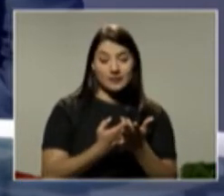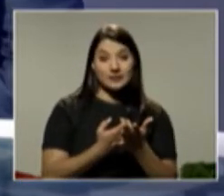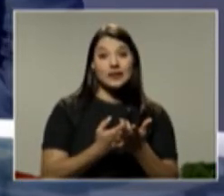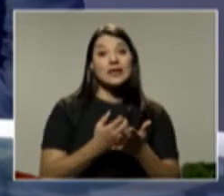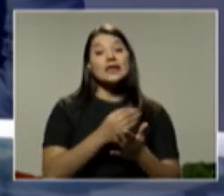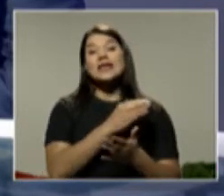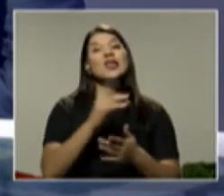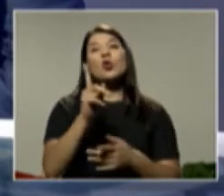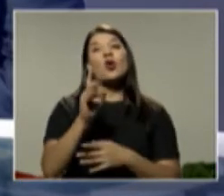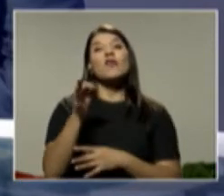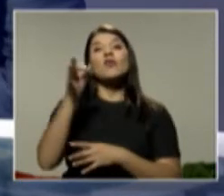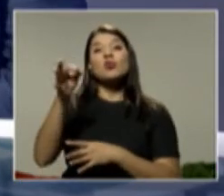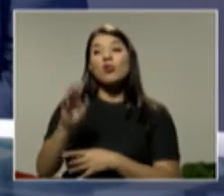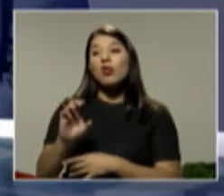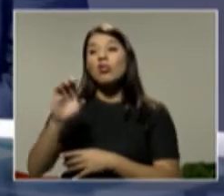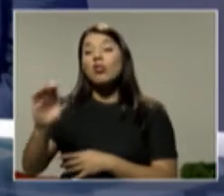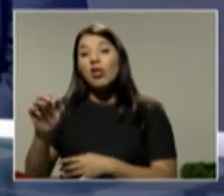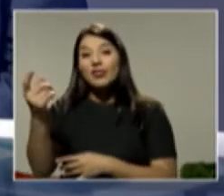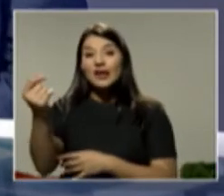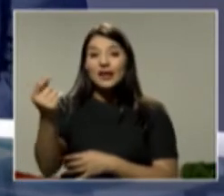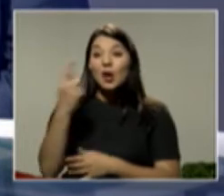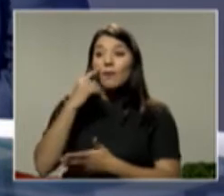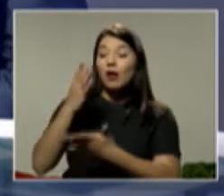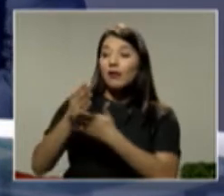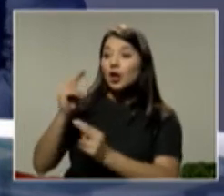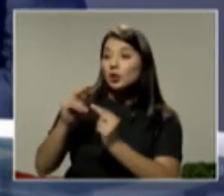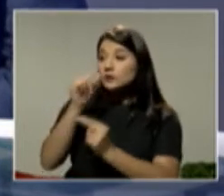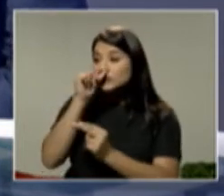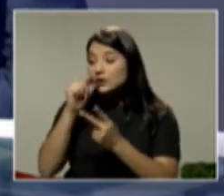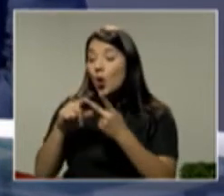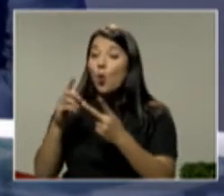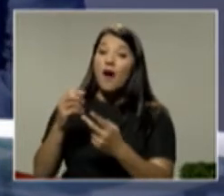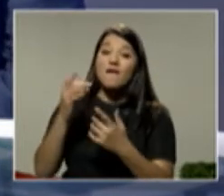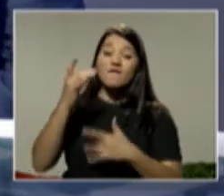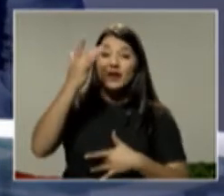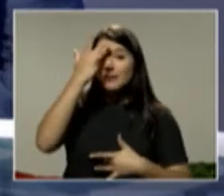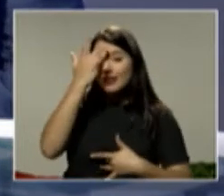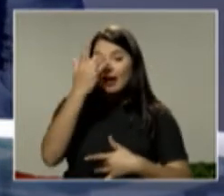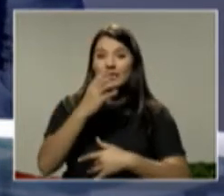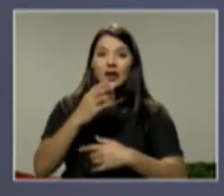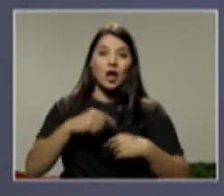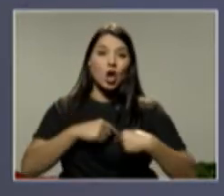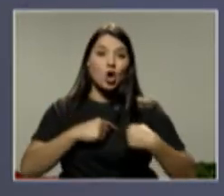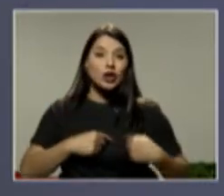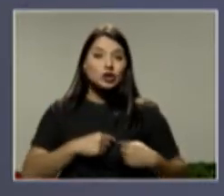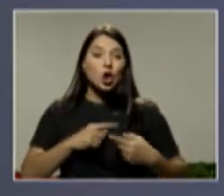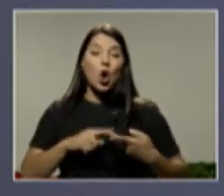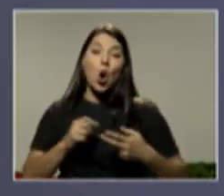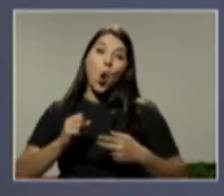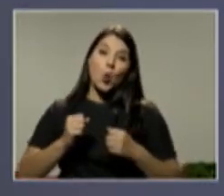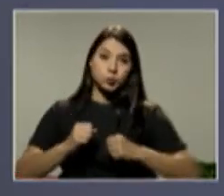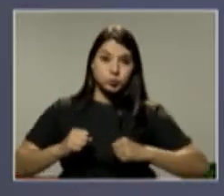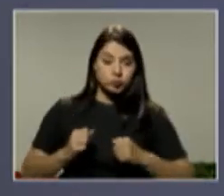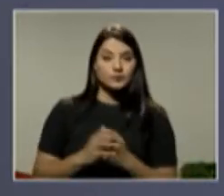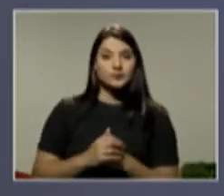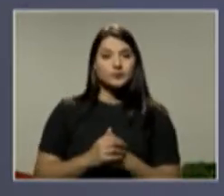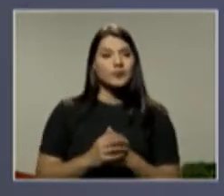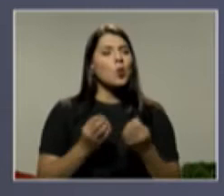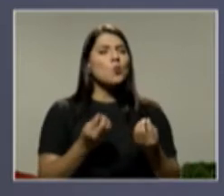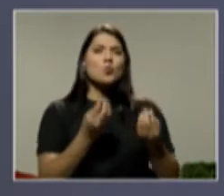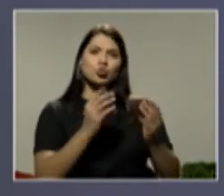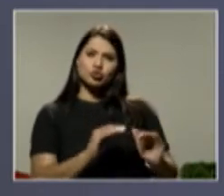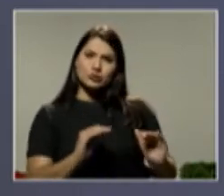social como es el narcotráfico, como son las enfermedades cardiovasculares o obesidad, etcétera. Hay niños en los